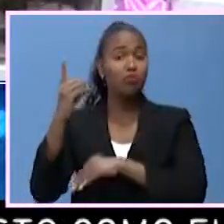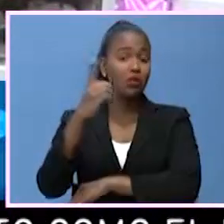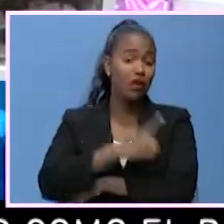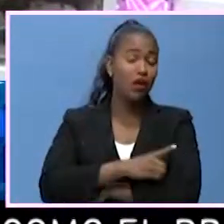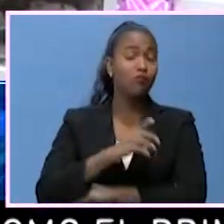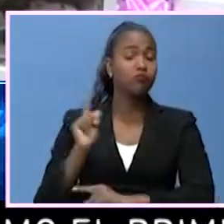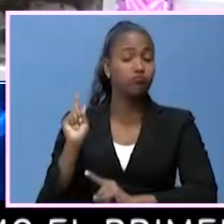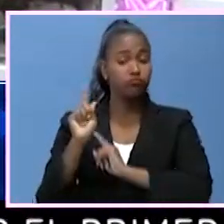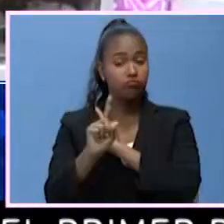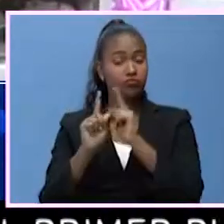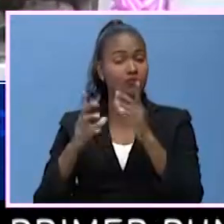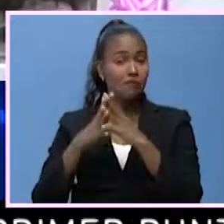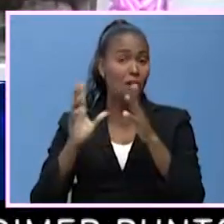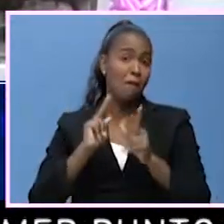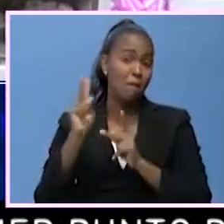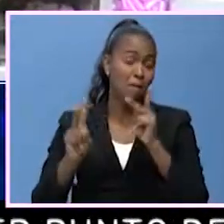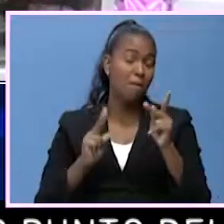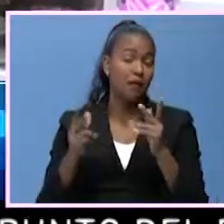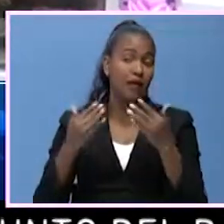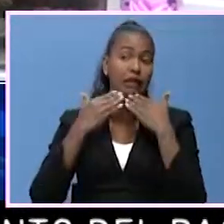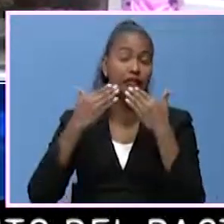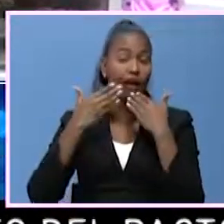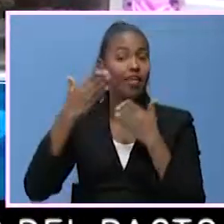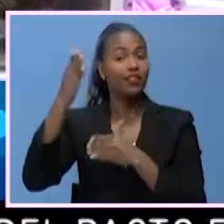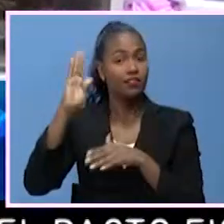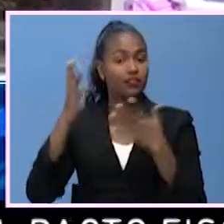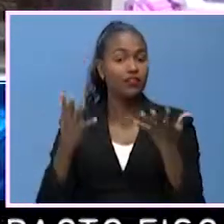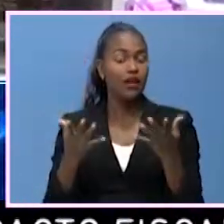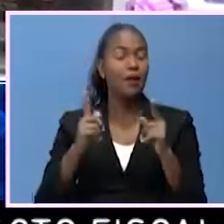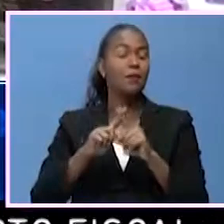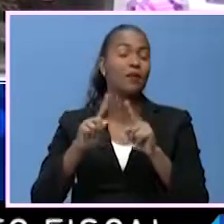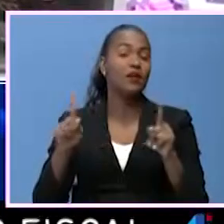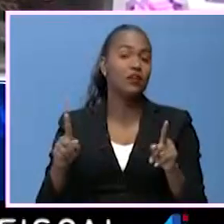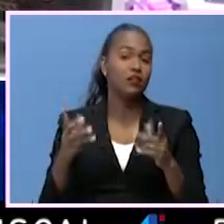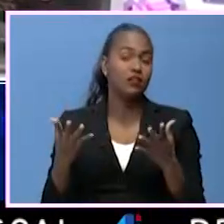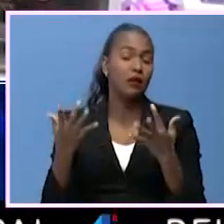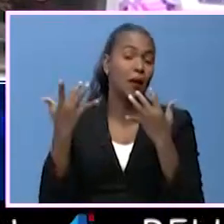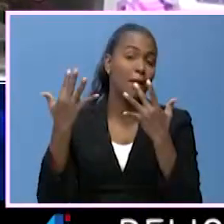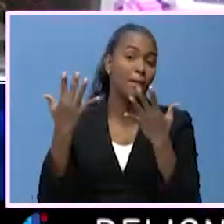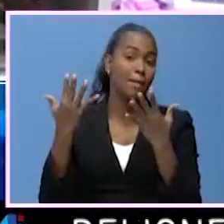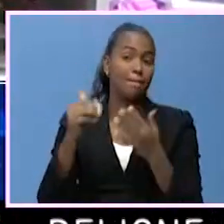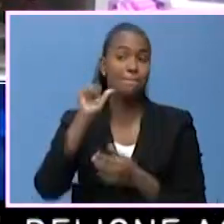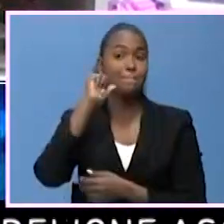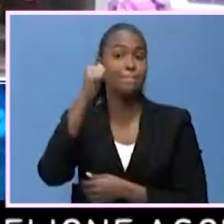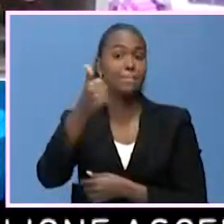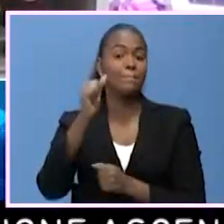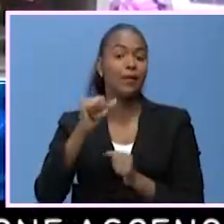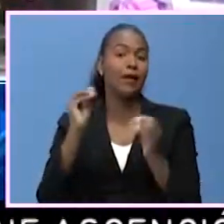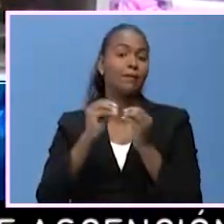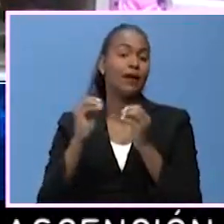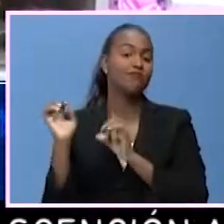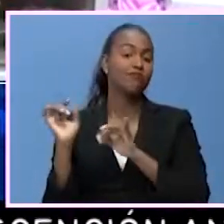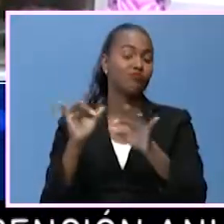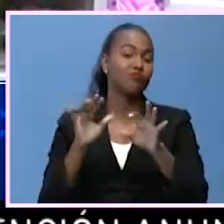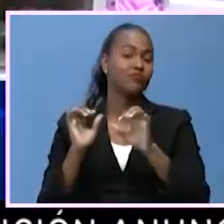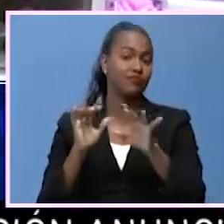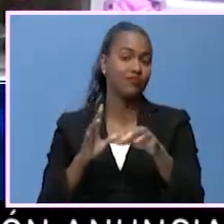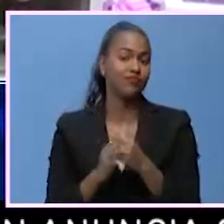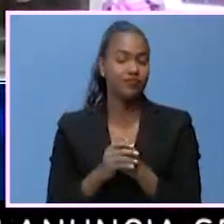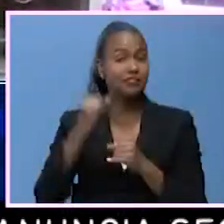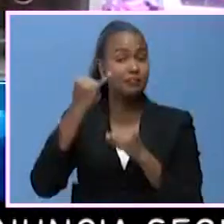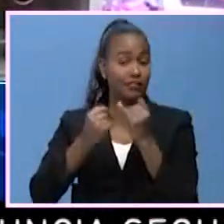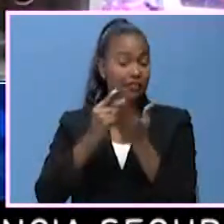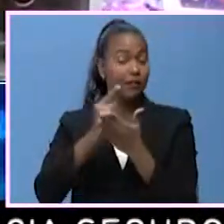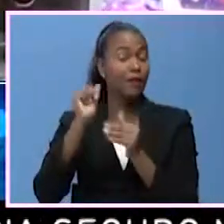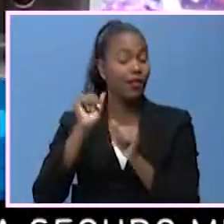bastante fluidez de personas, gracias a Dios, pero esperamos que el día de mañana sea mucho mejor. ¿Durante este fin de